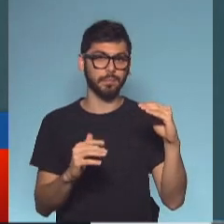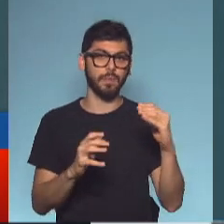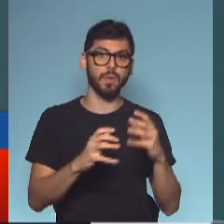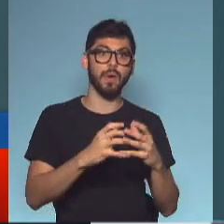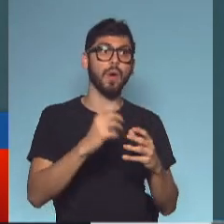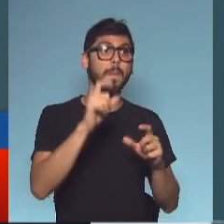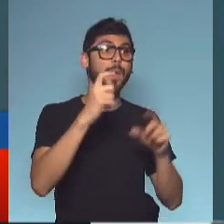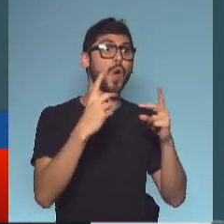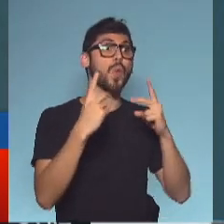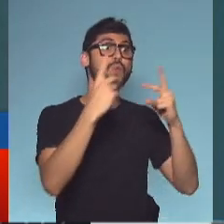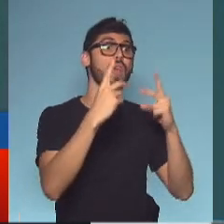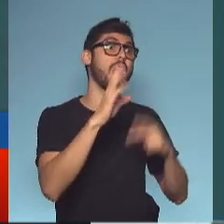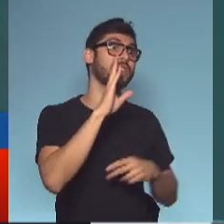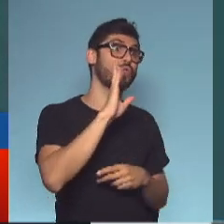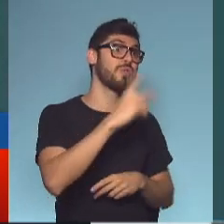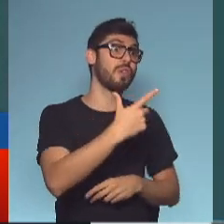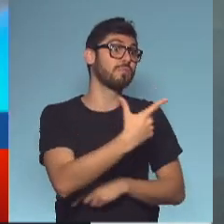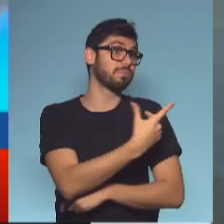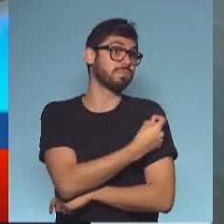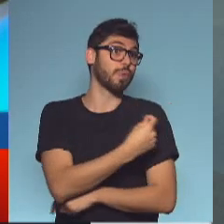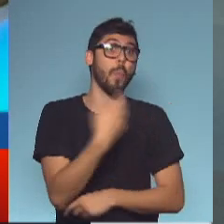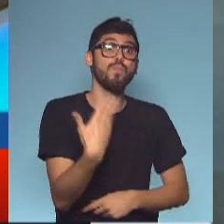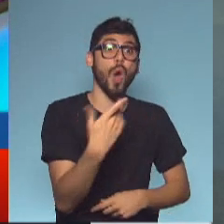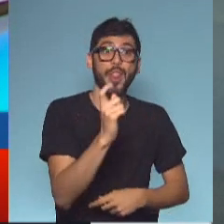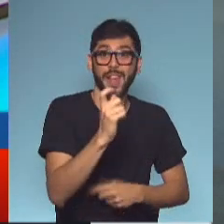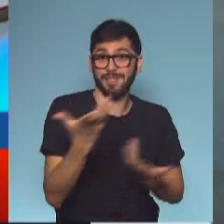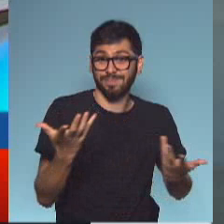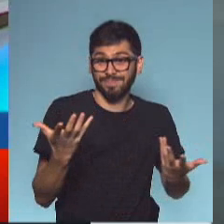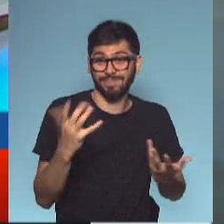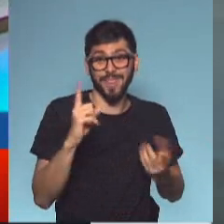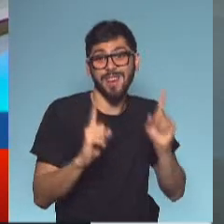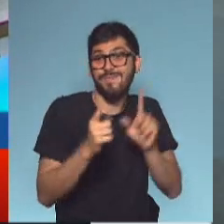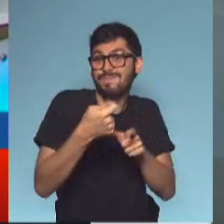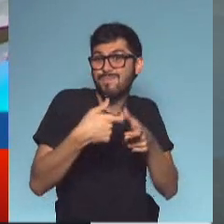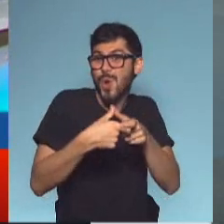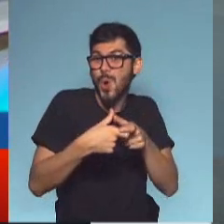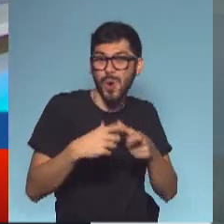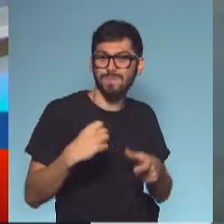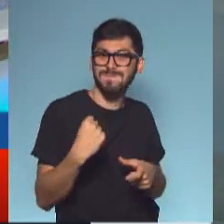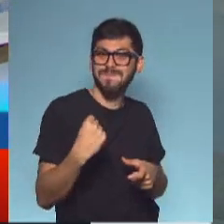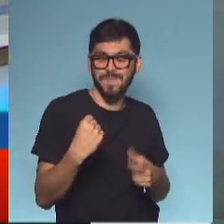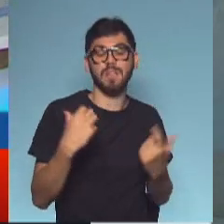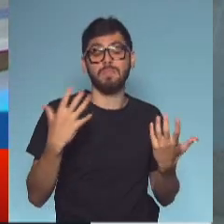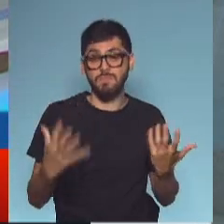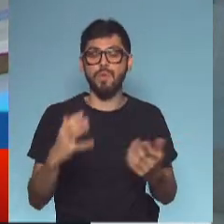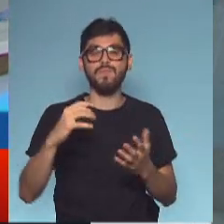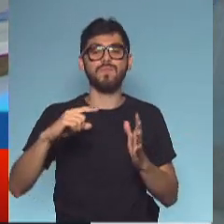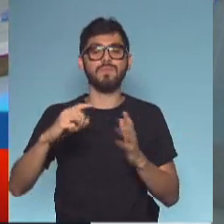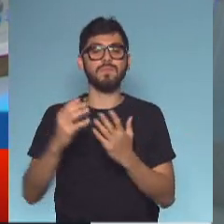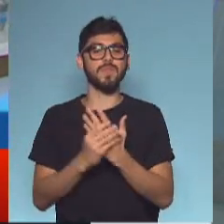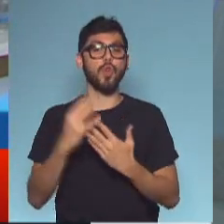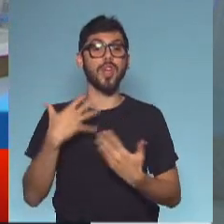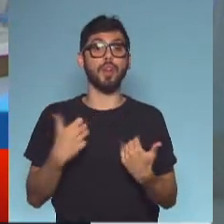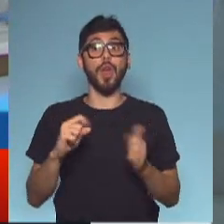pueden viajar a colocarse una vacuna a Estados Unidos. Eso exactamente, está muy claro, así no que cualquiera. bueno, la interpretación de Fernán Quirós es que con esto representaba una vacuna liberada en la